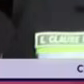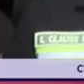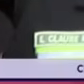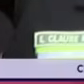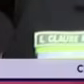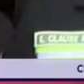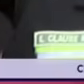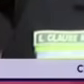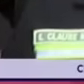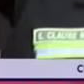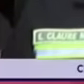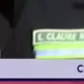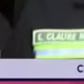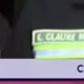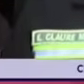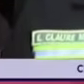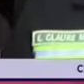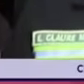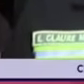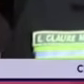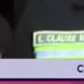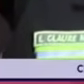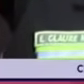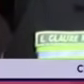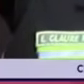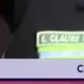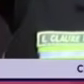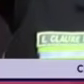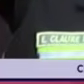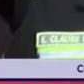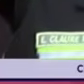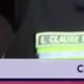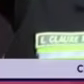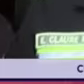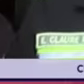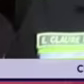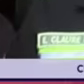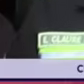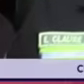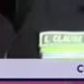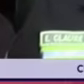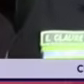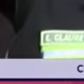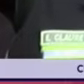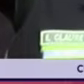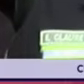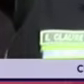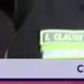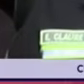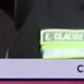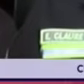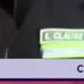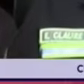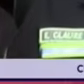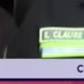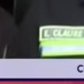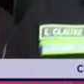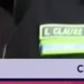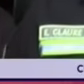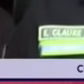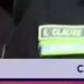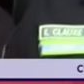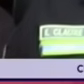partir del momento de la denuncia, el trabajo que se despliega permanentemente en este tipo de situaciones que la Fuerza Especial lucha contra el